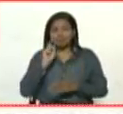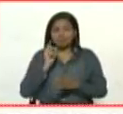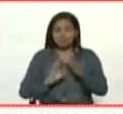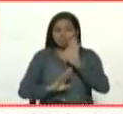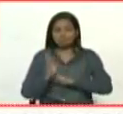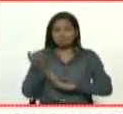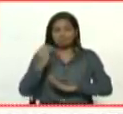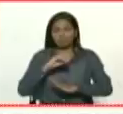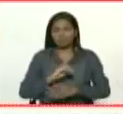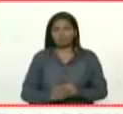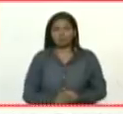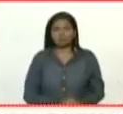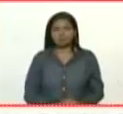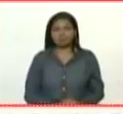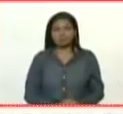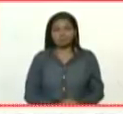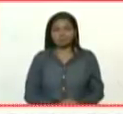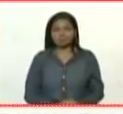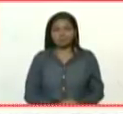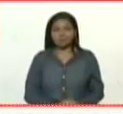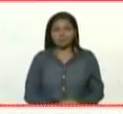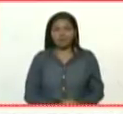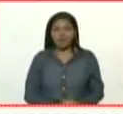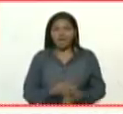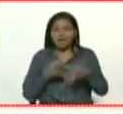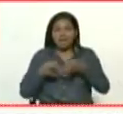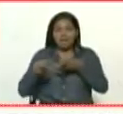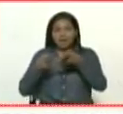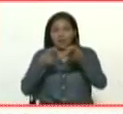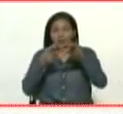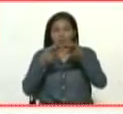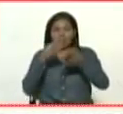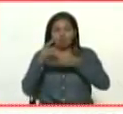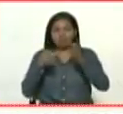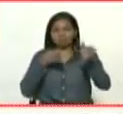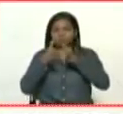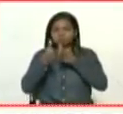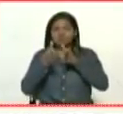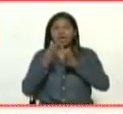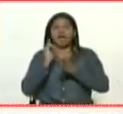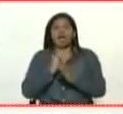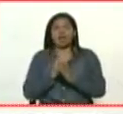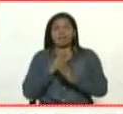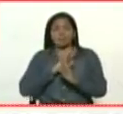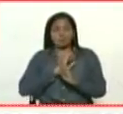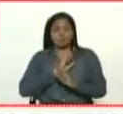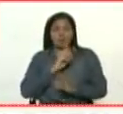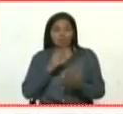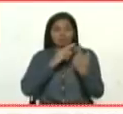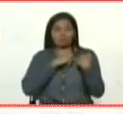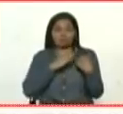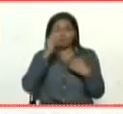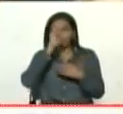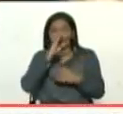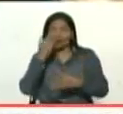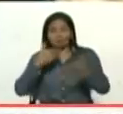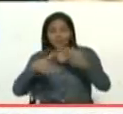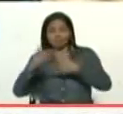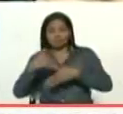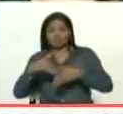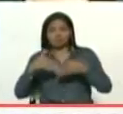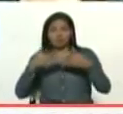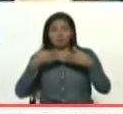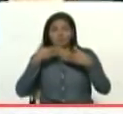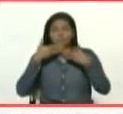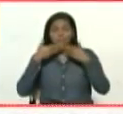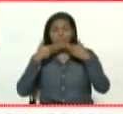avanzar. Trazar la ruta del papel de un banco para el servicio público, para el